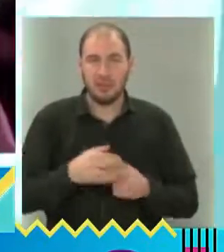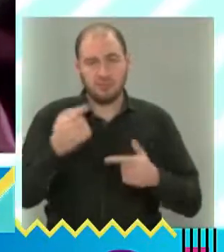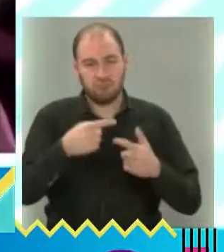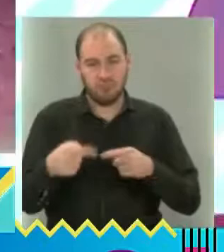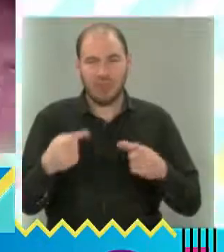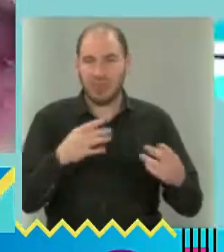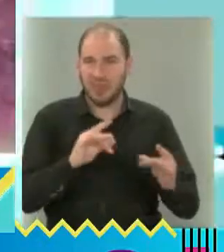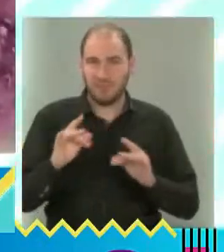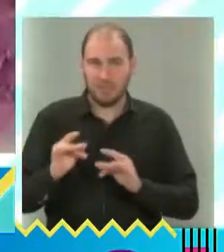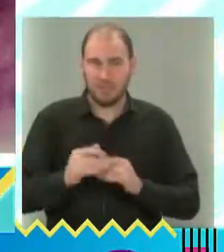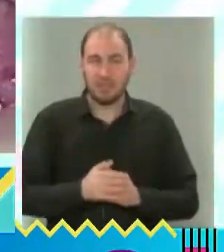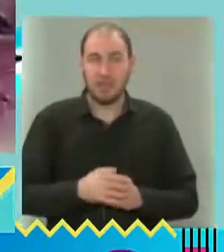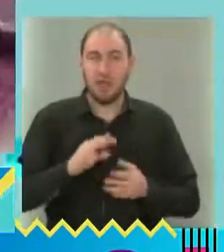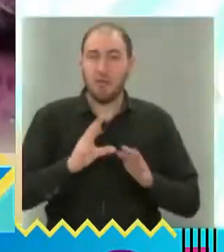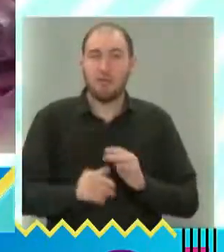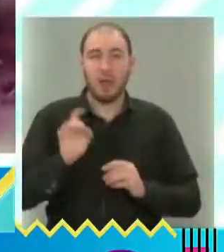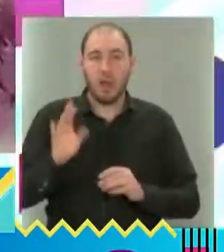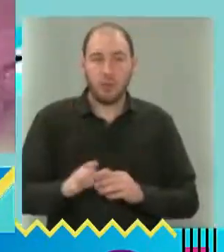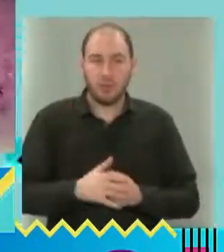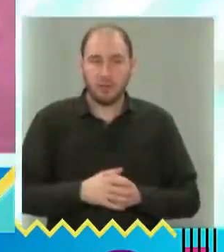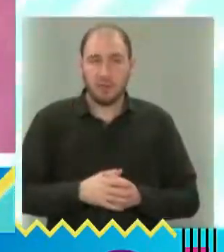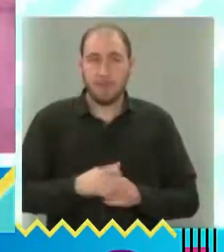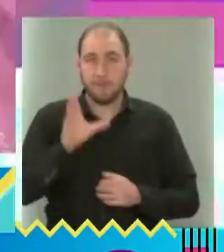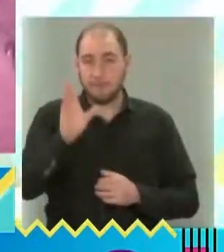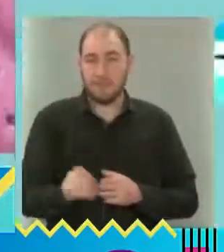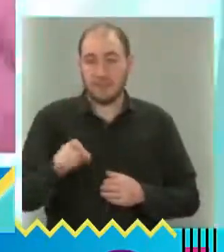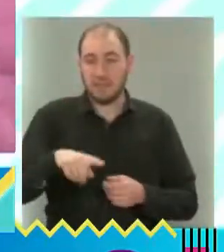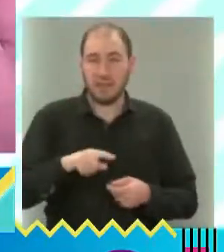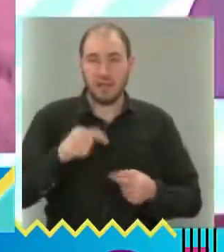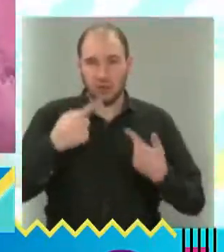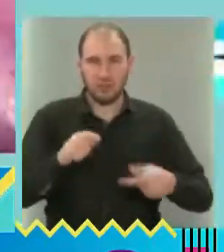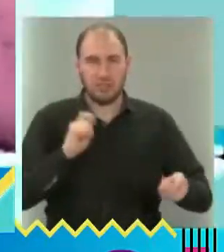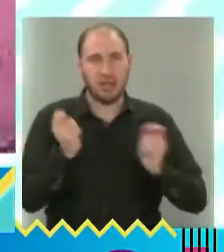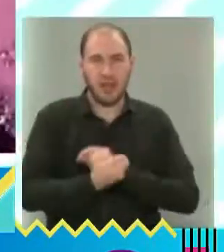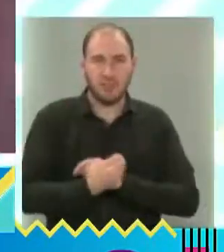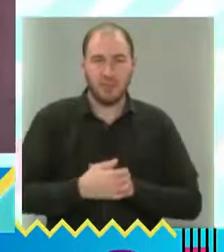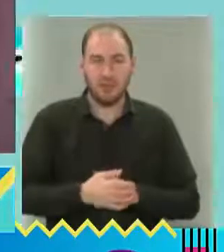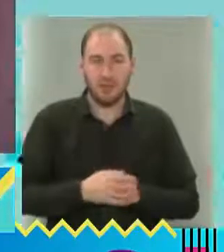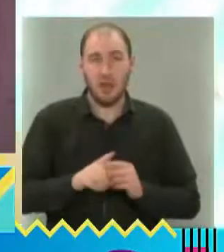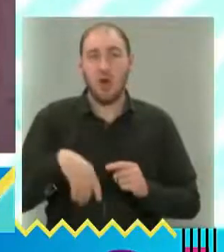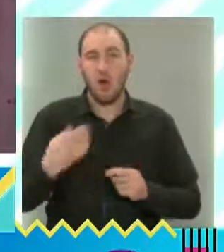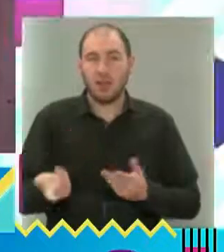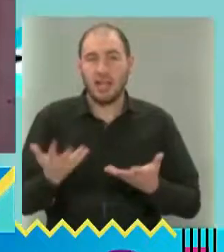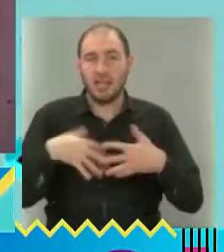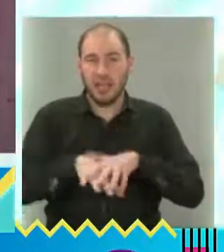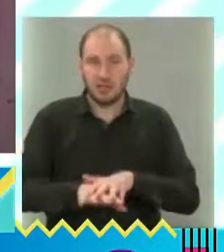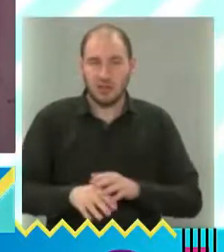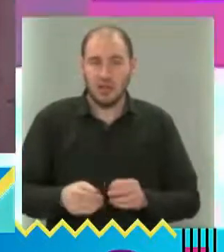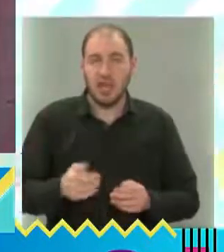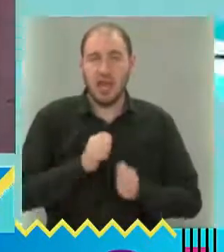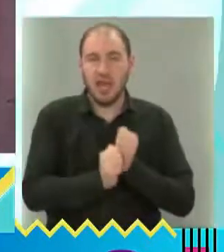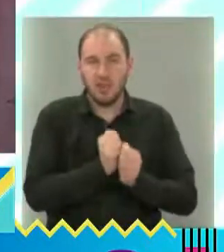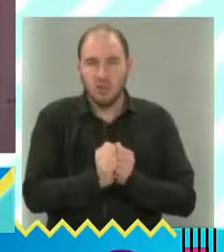situación compleja. La única forma, el país debería cambiar algunas cosas, y la otra es la integración y que la